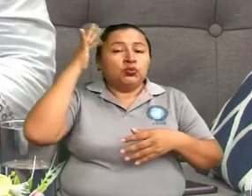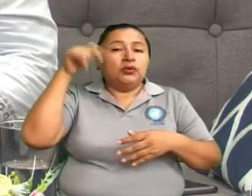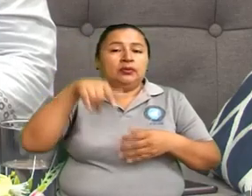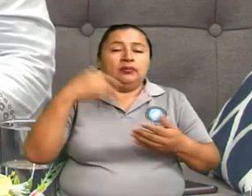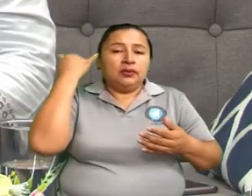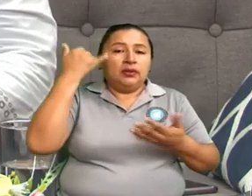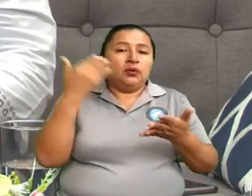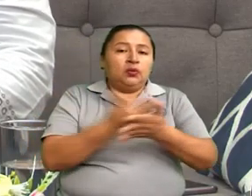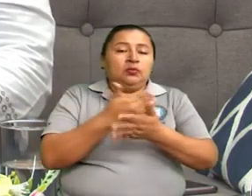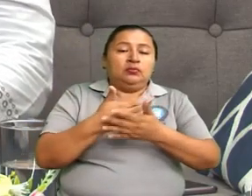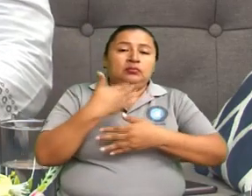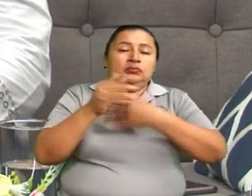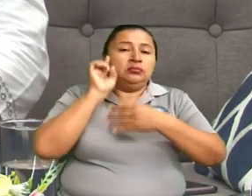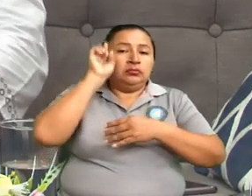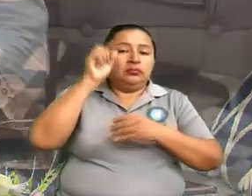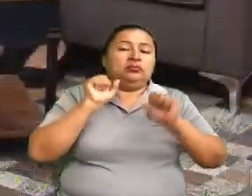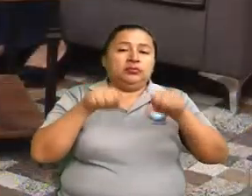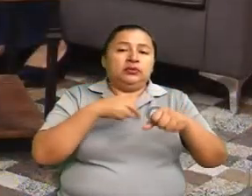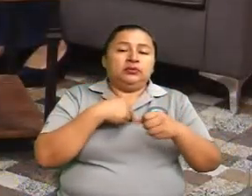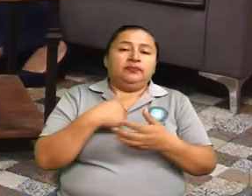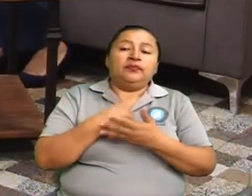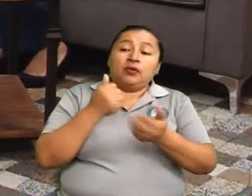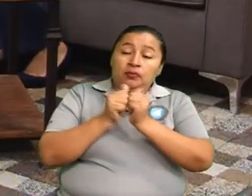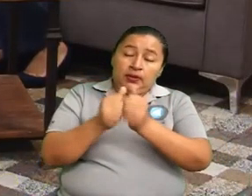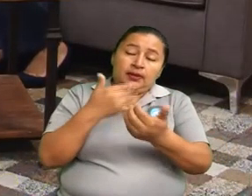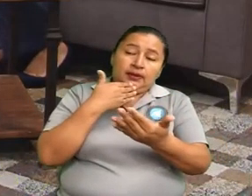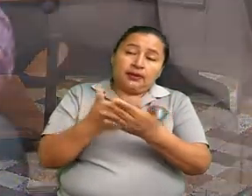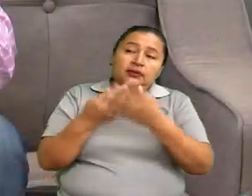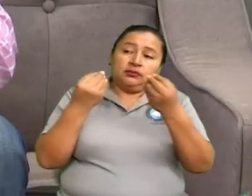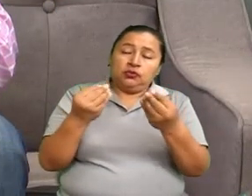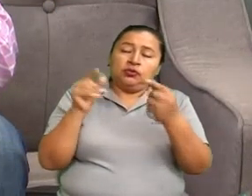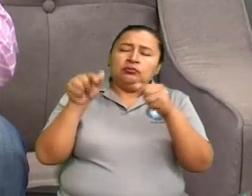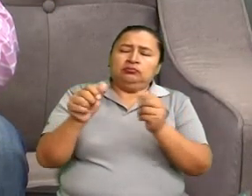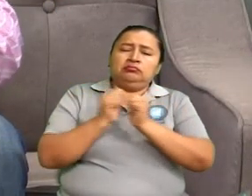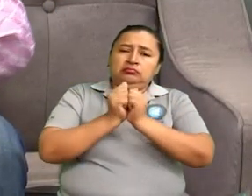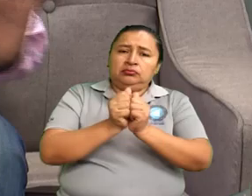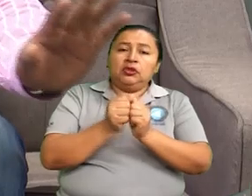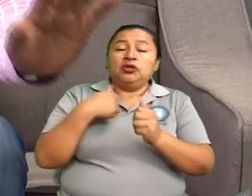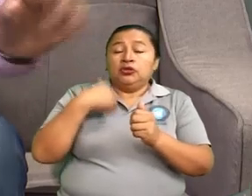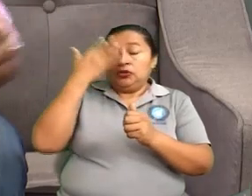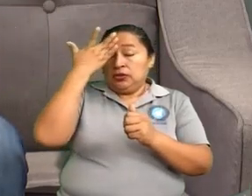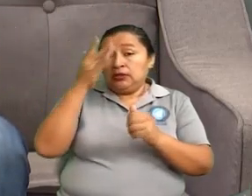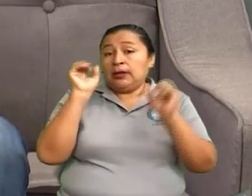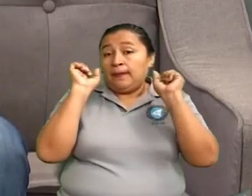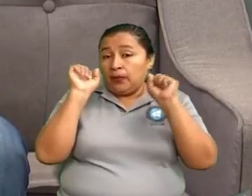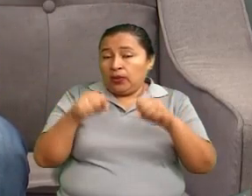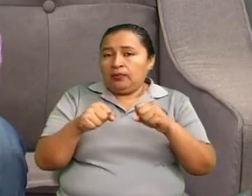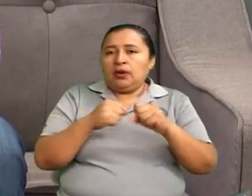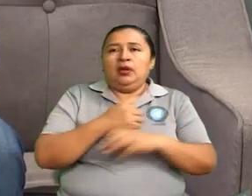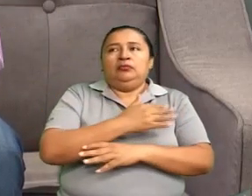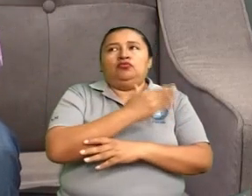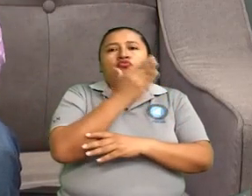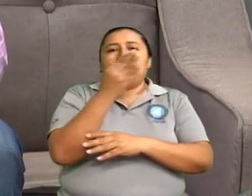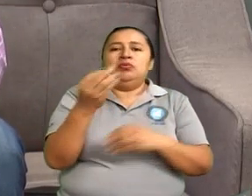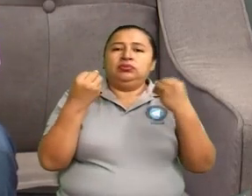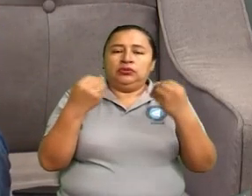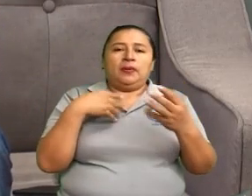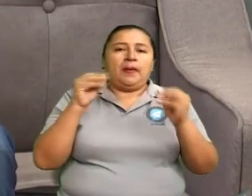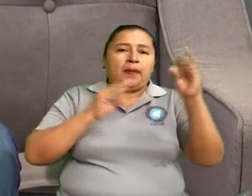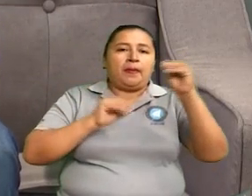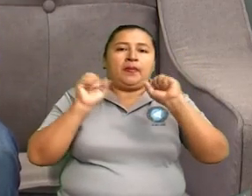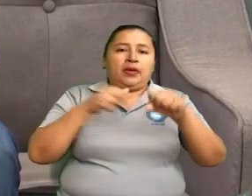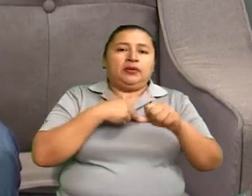emprender, trabajar y prosperar. Compañera, muchísimas gracias por habernos acompañado. Sin duda alguna, sé que podríamos, y usted tiene ahí muchísimos más datos que